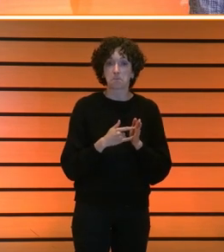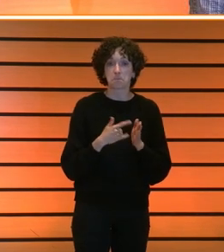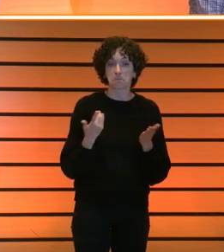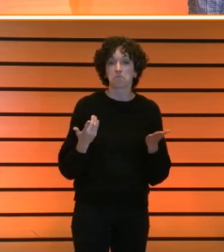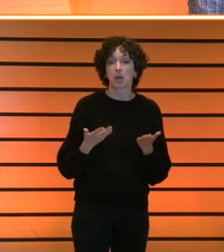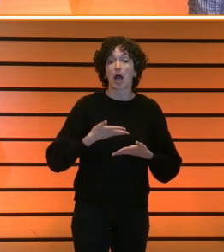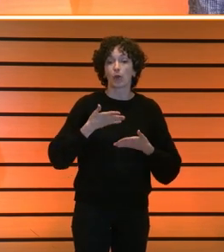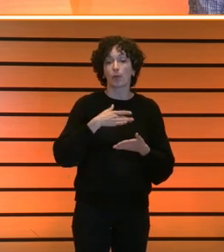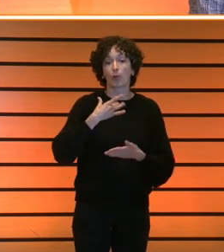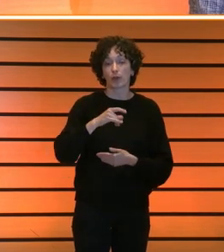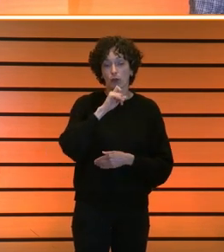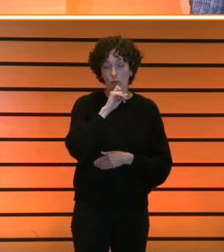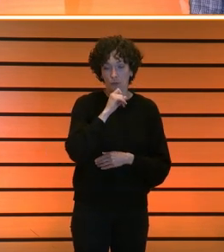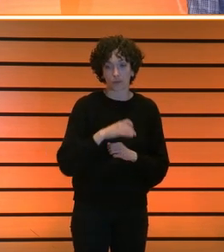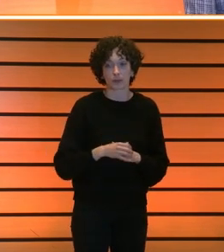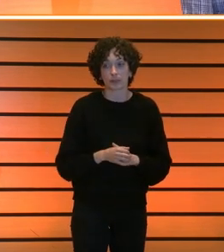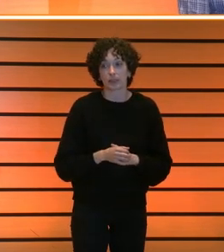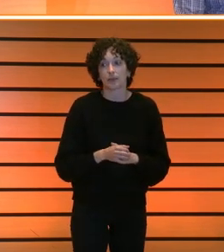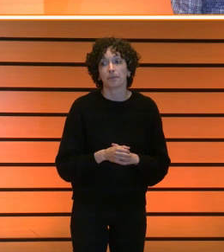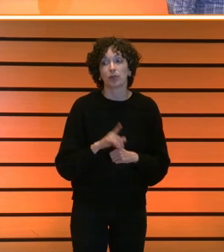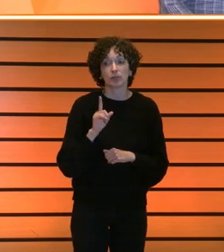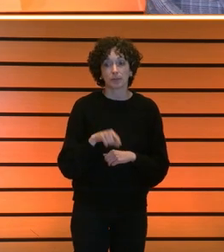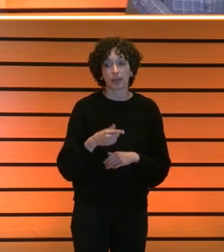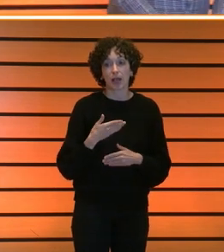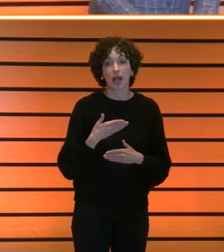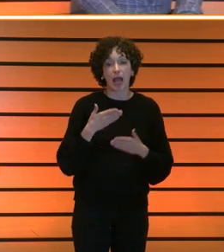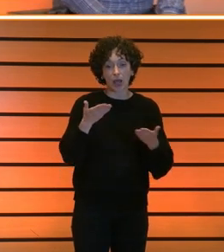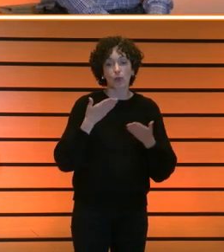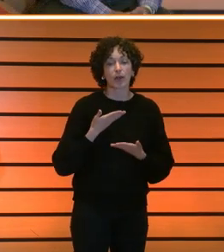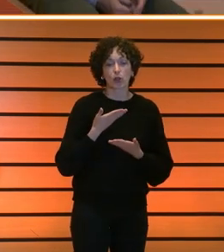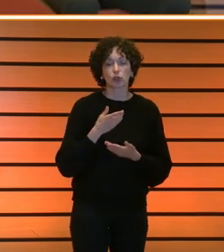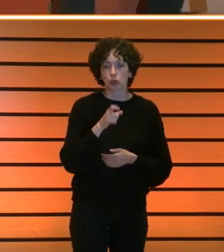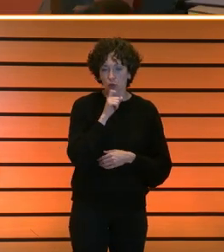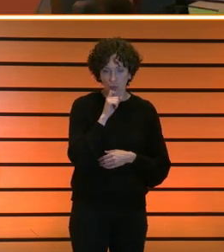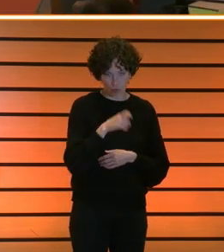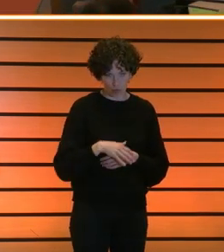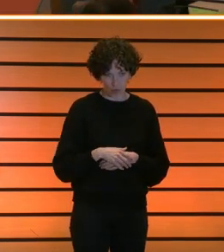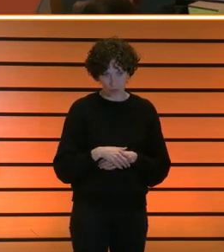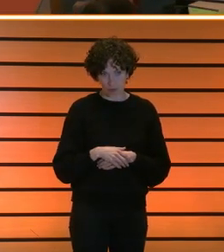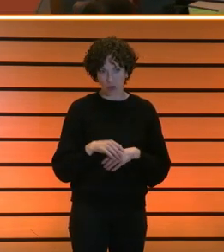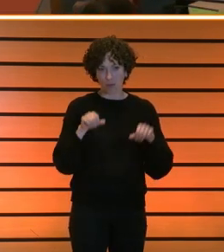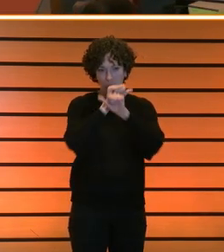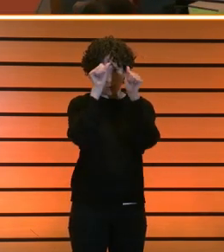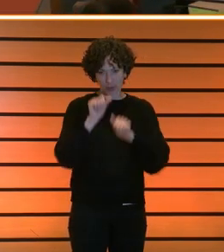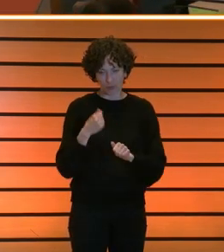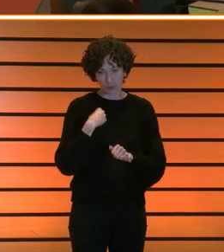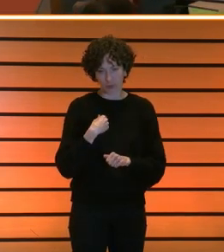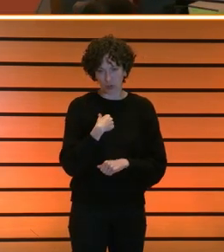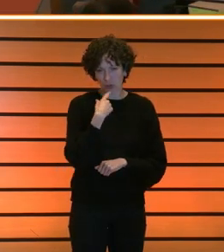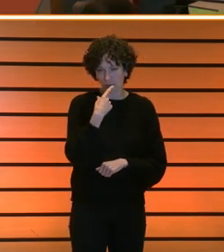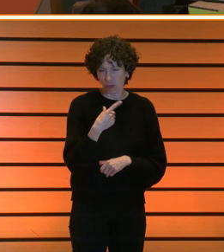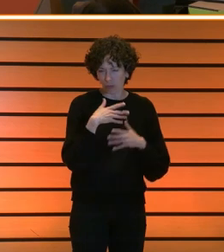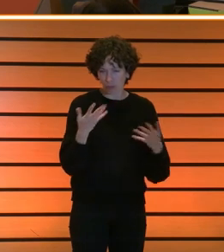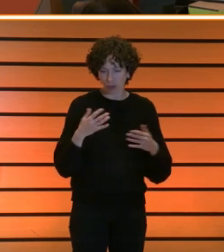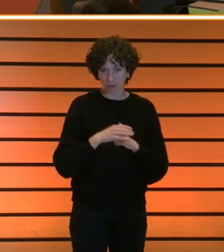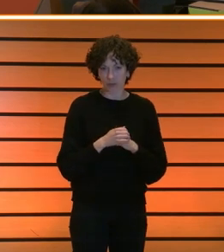puede ayudarnos luego pero ayudarnos como de Cuál es el modelo del que yo hablo pues el modelo en el